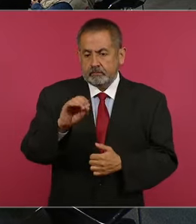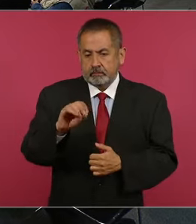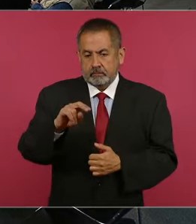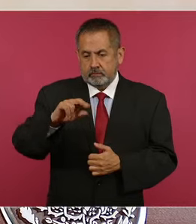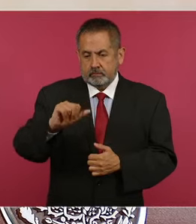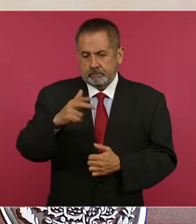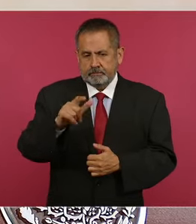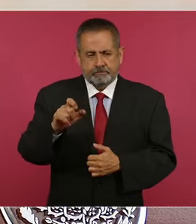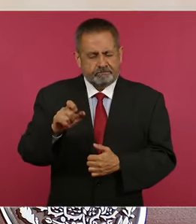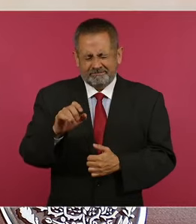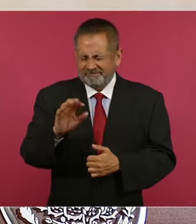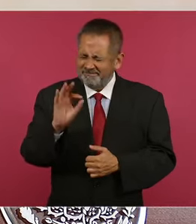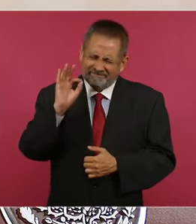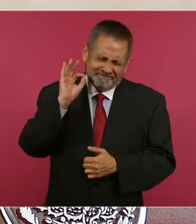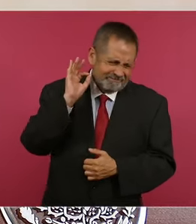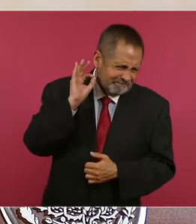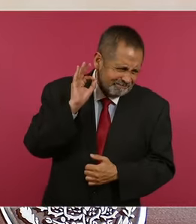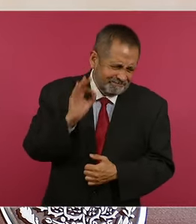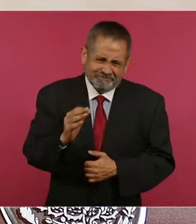extraordinaria